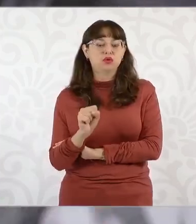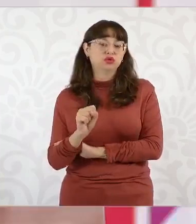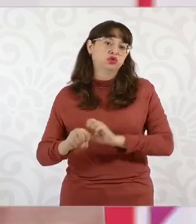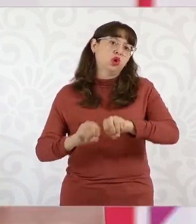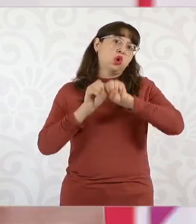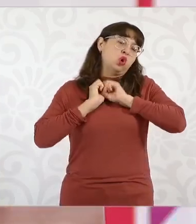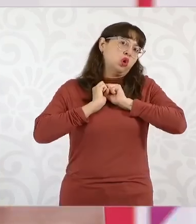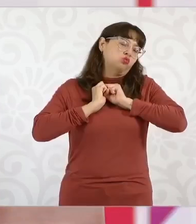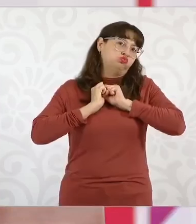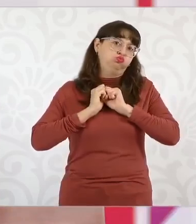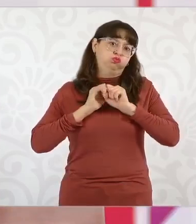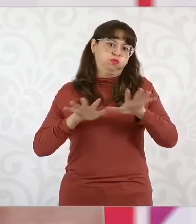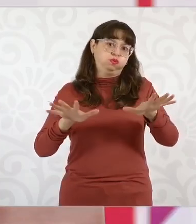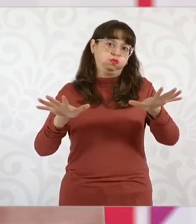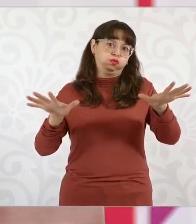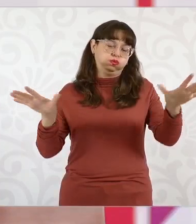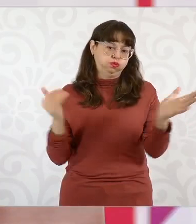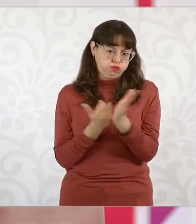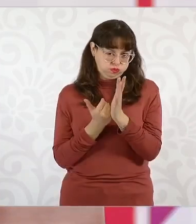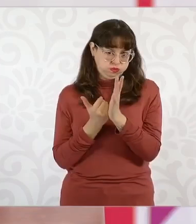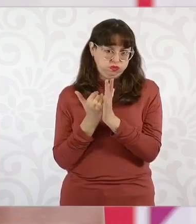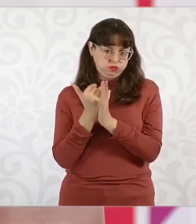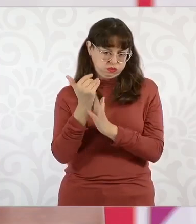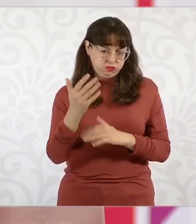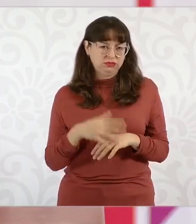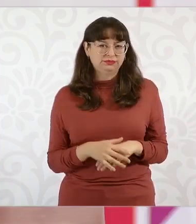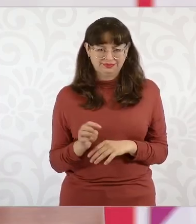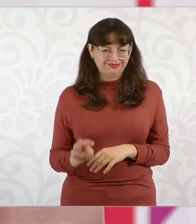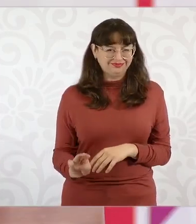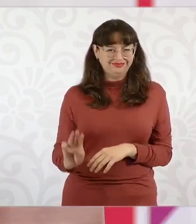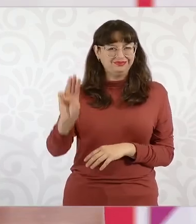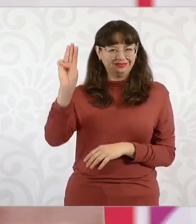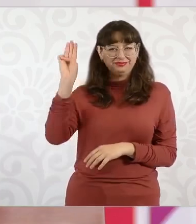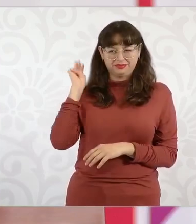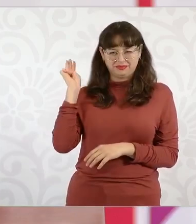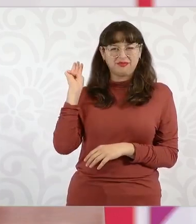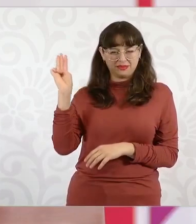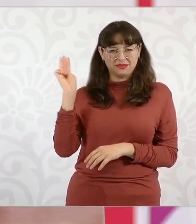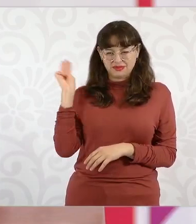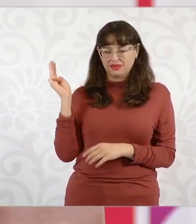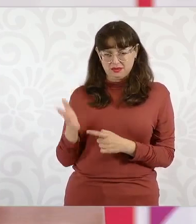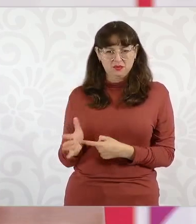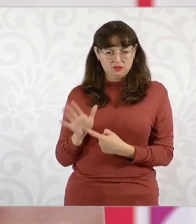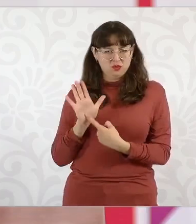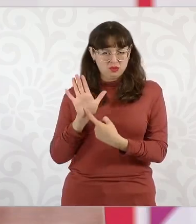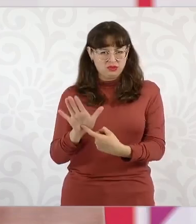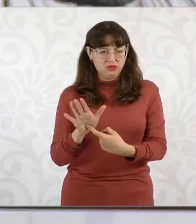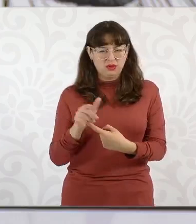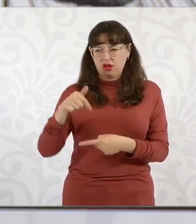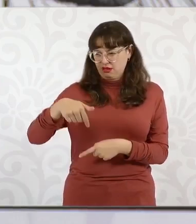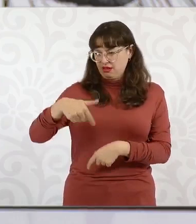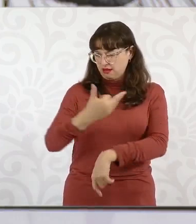hace gigantesca. Eso fue en parte lo que presentó Luisa María hace una semana